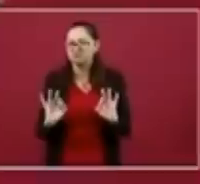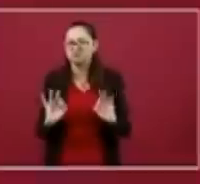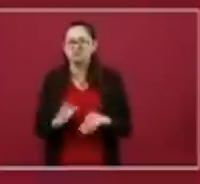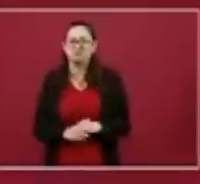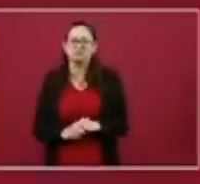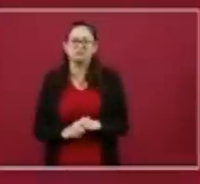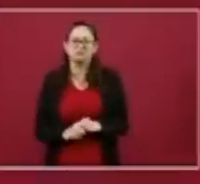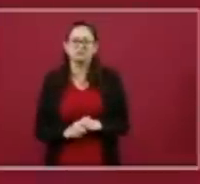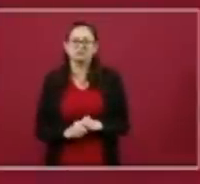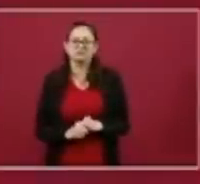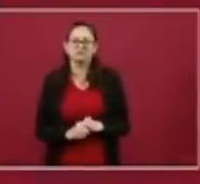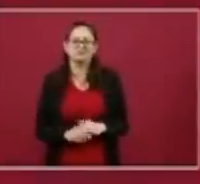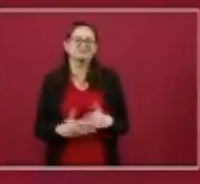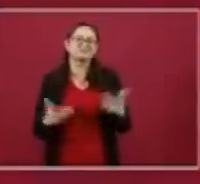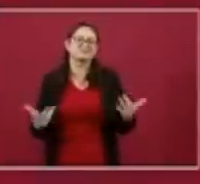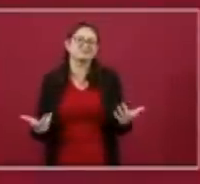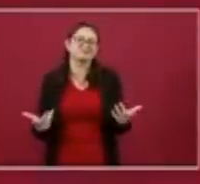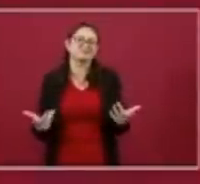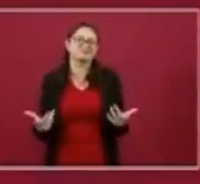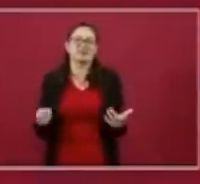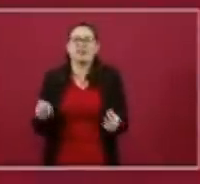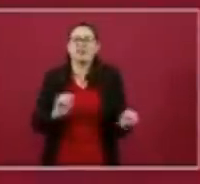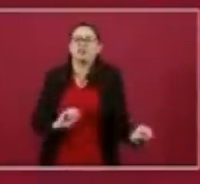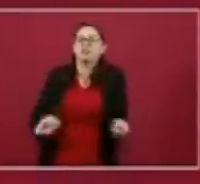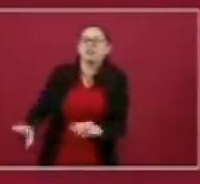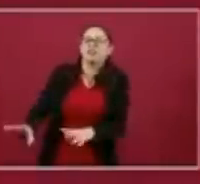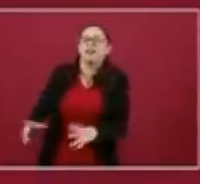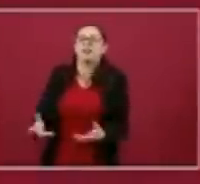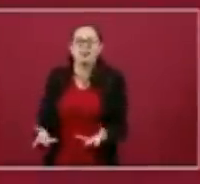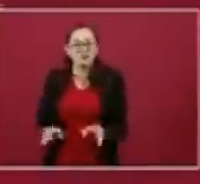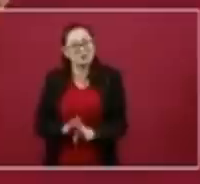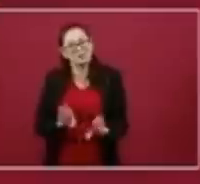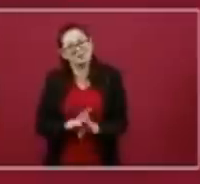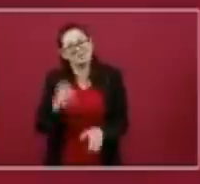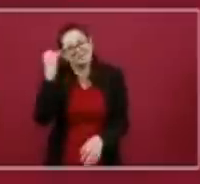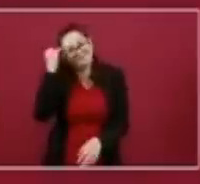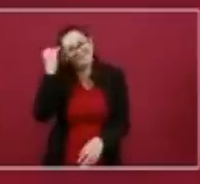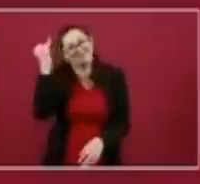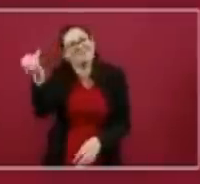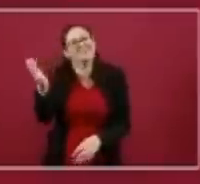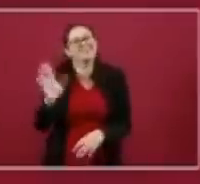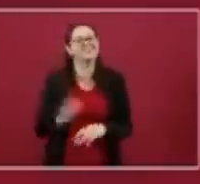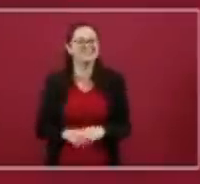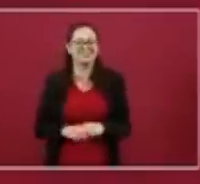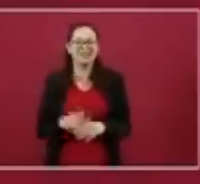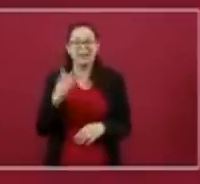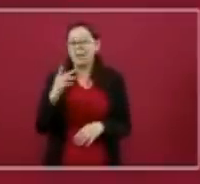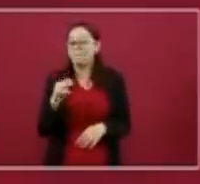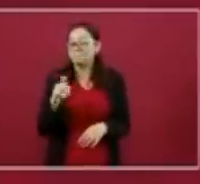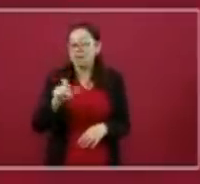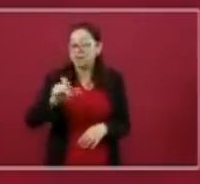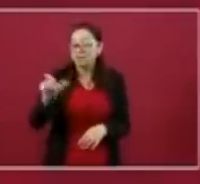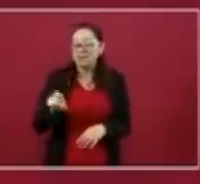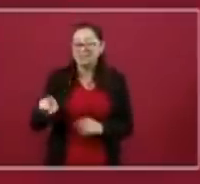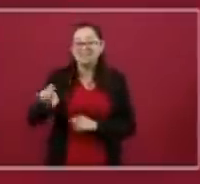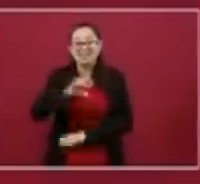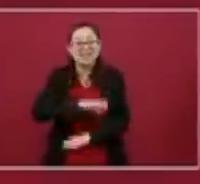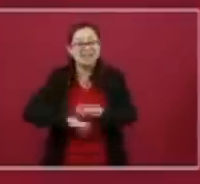Imagínense si no vamos a fortalecer a Pemex. O sea, Pemex es una